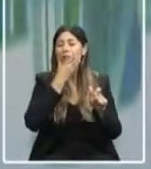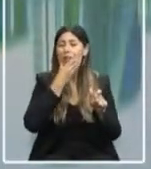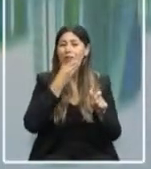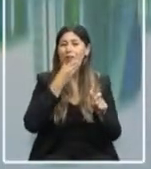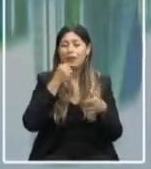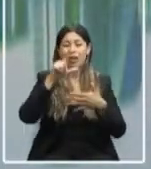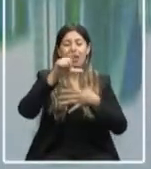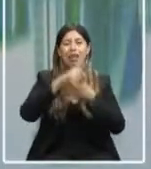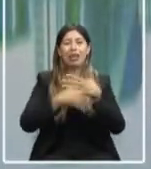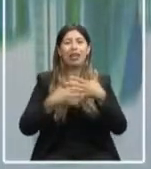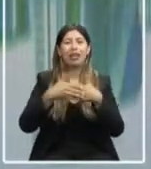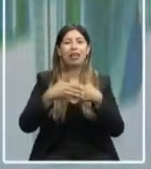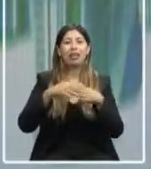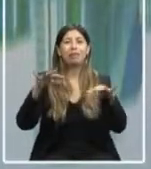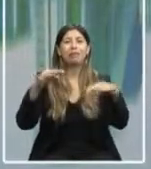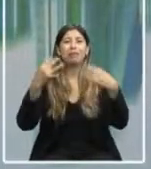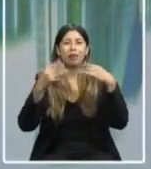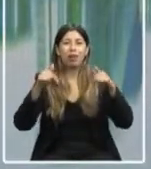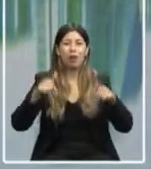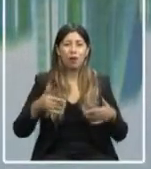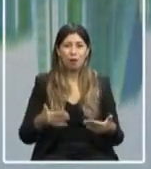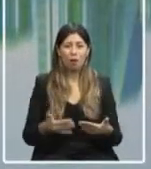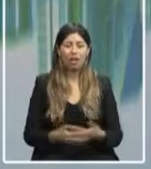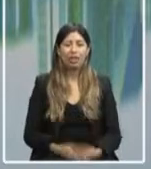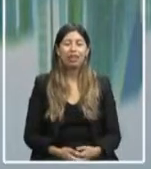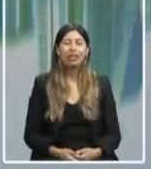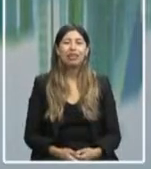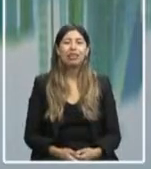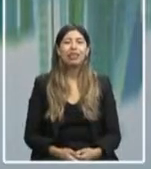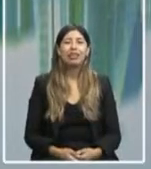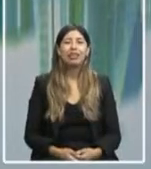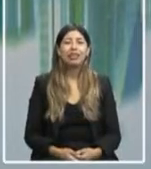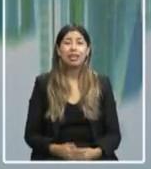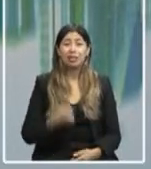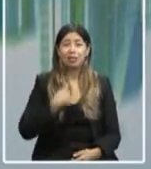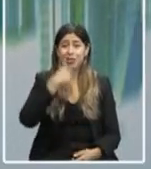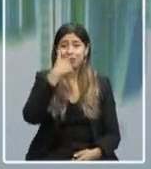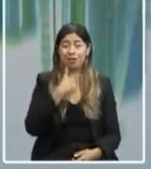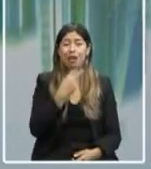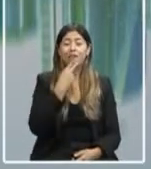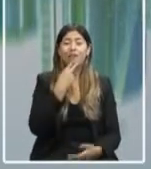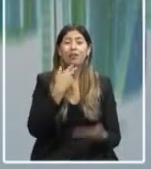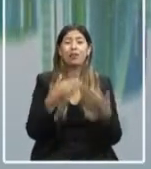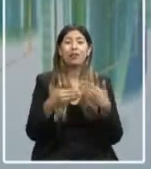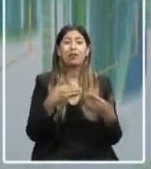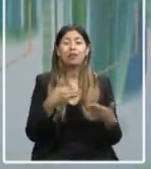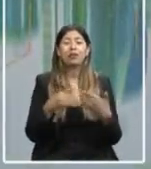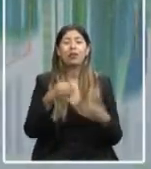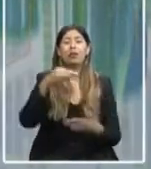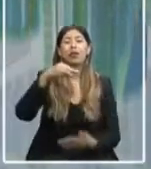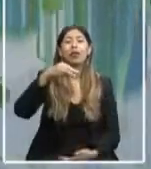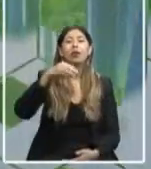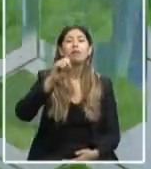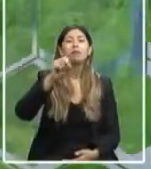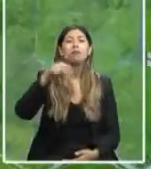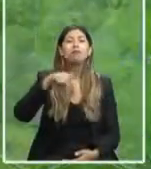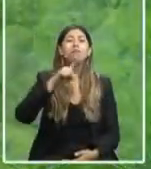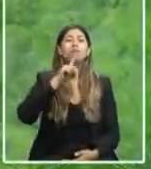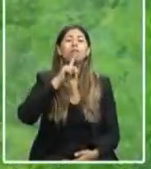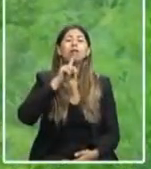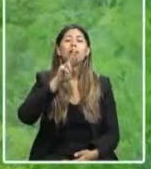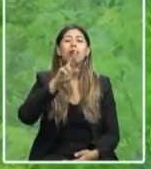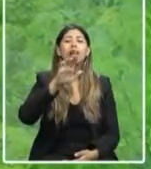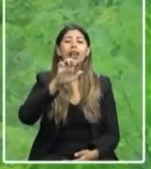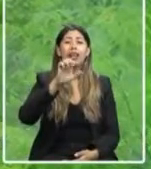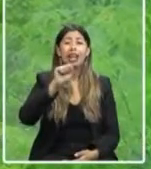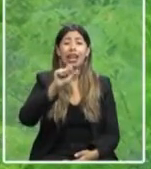está escuchando hoy. Yo estoy viviendo ahora en Montreal, lamentablemente ya dejé